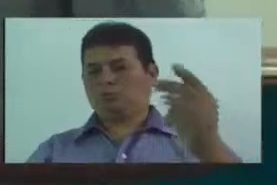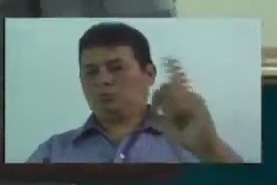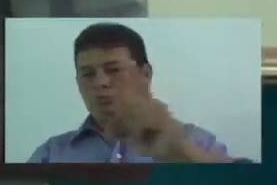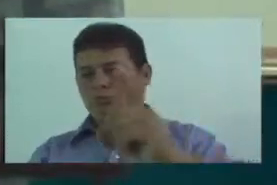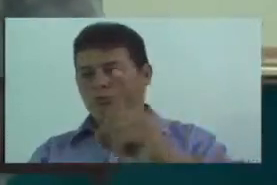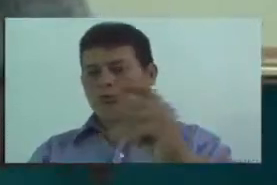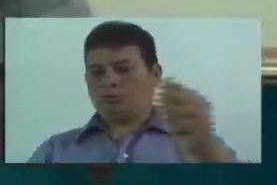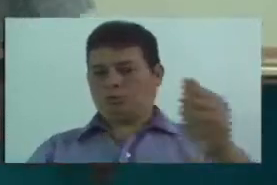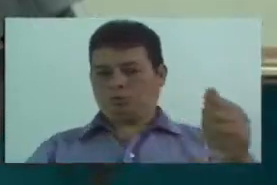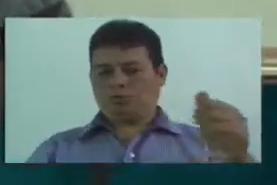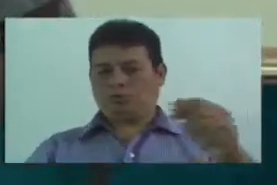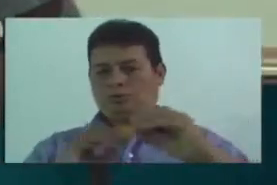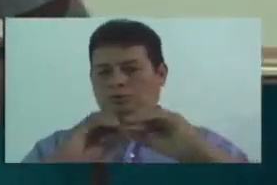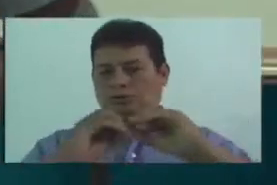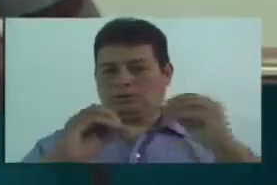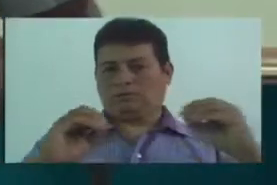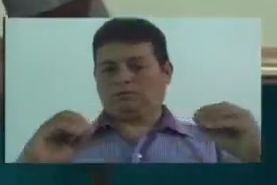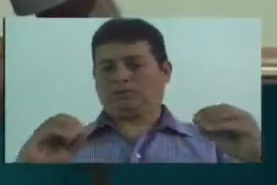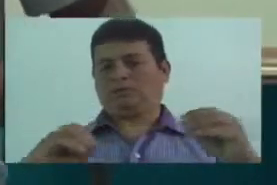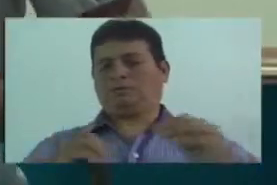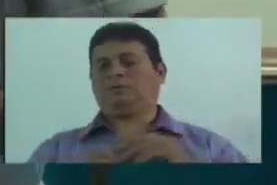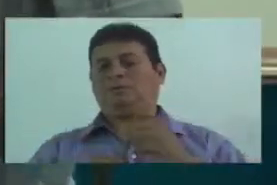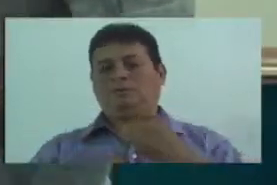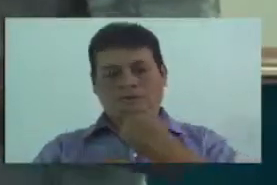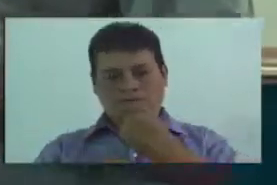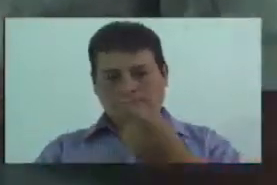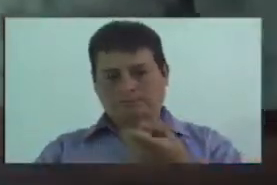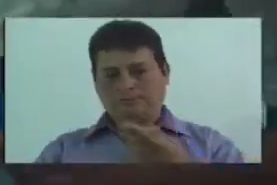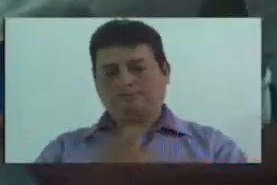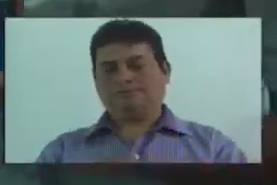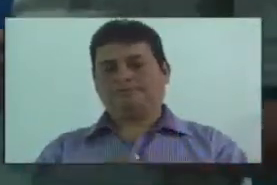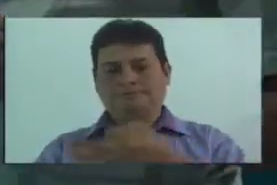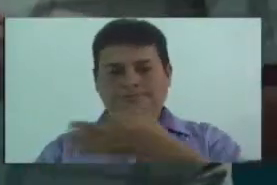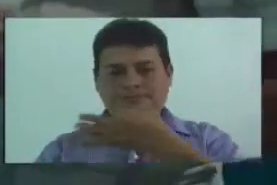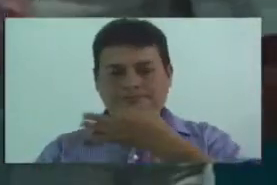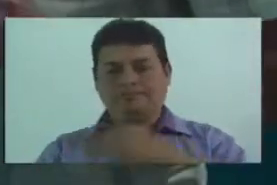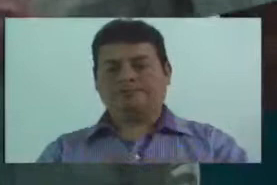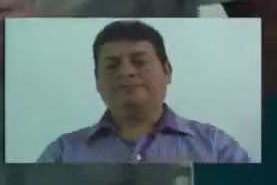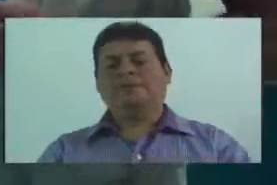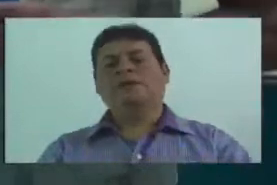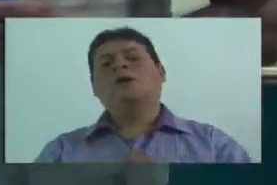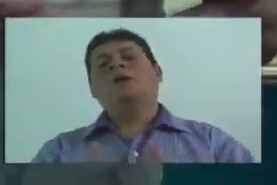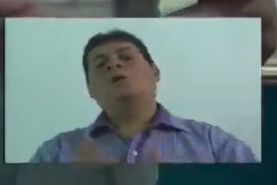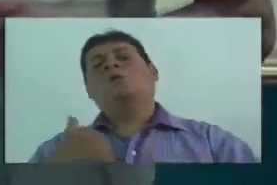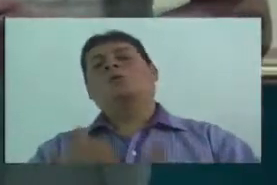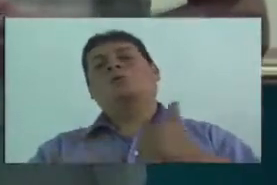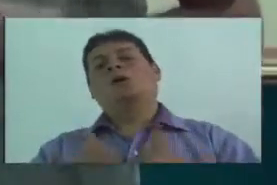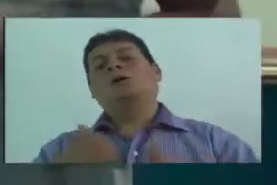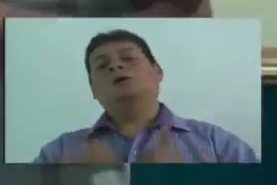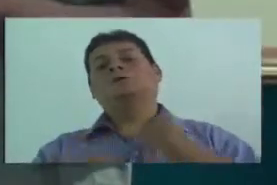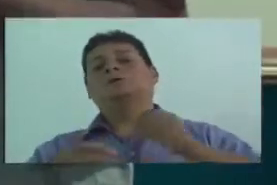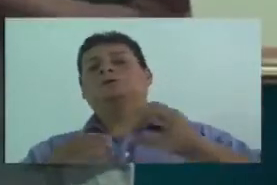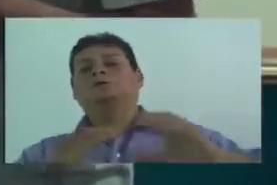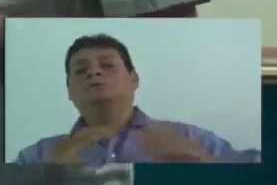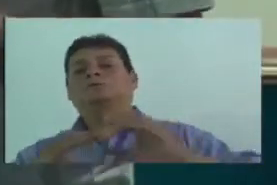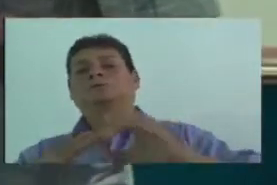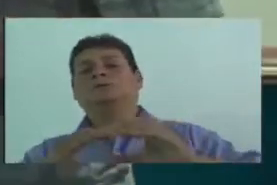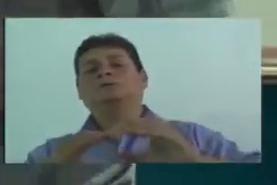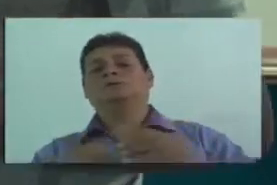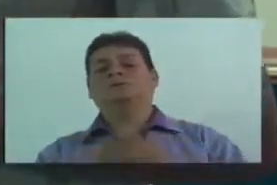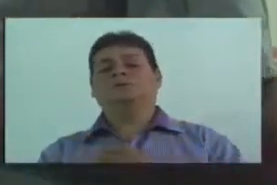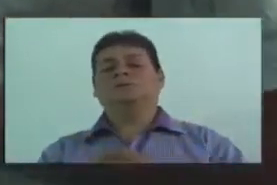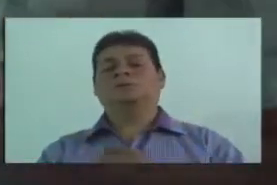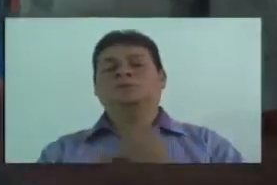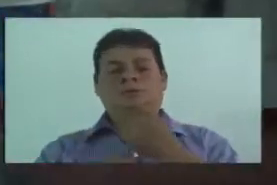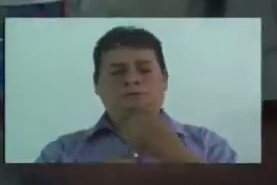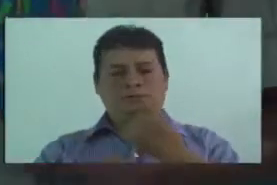clasificación, imperativos o exhortativos. ¿Cuál es la intención del hablante?